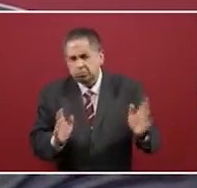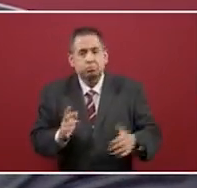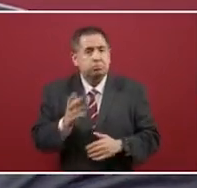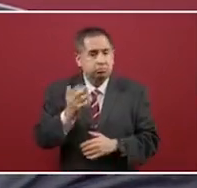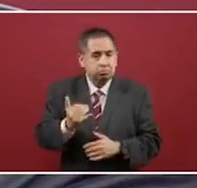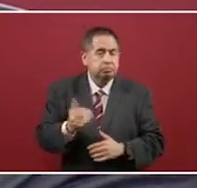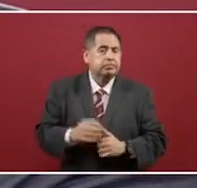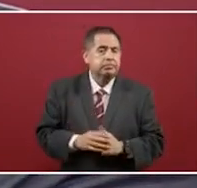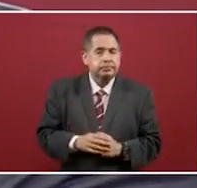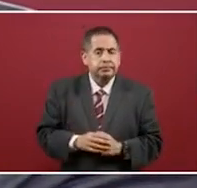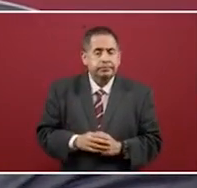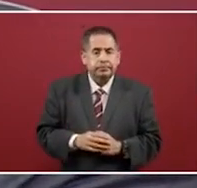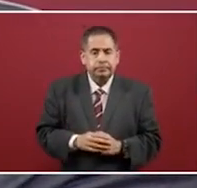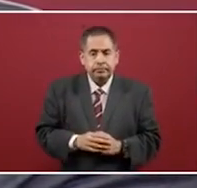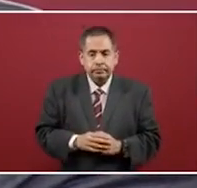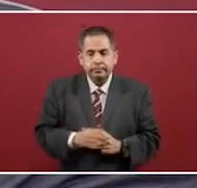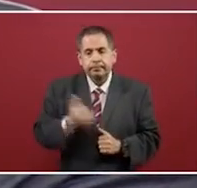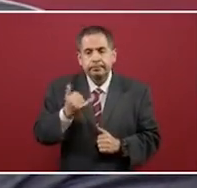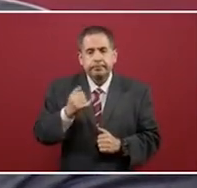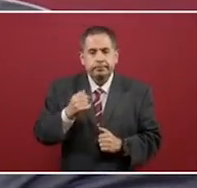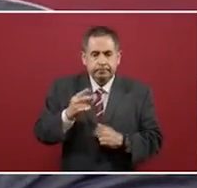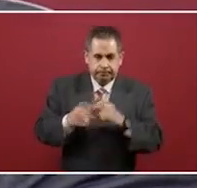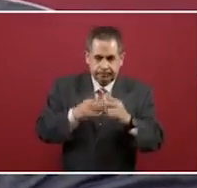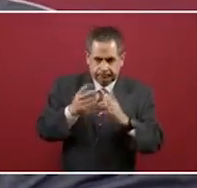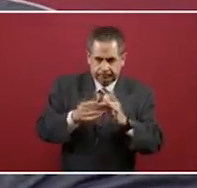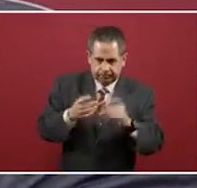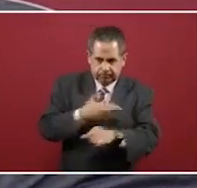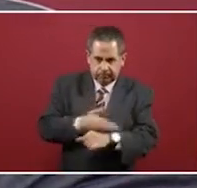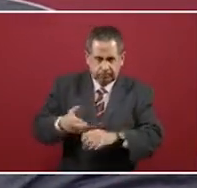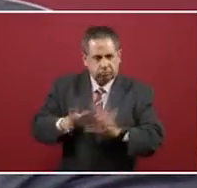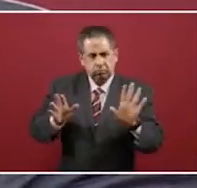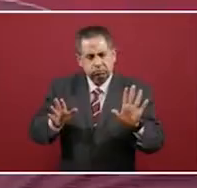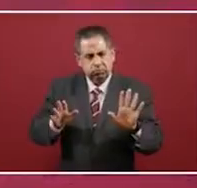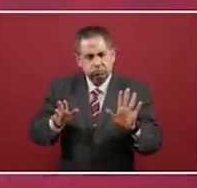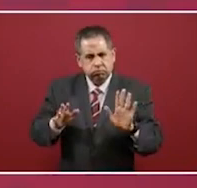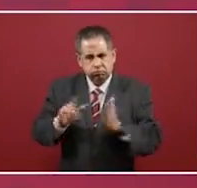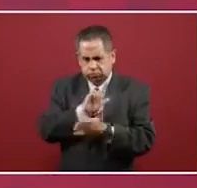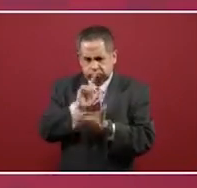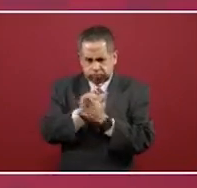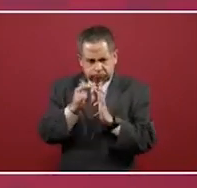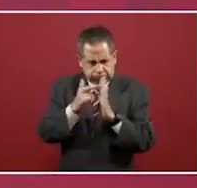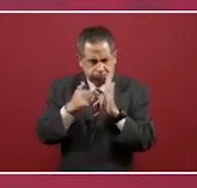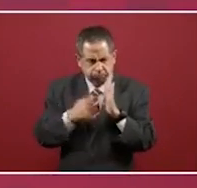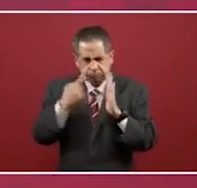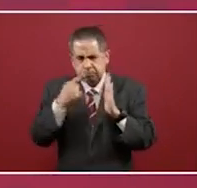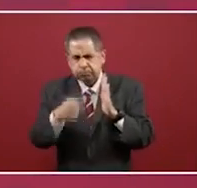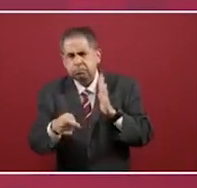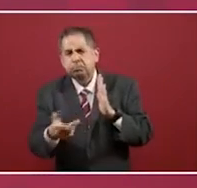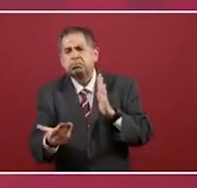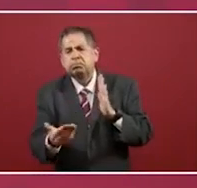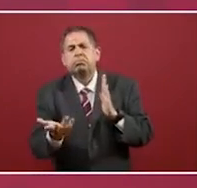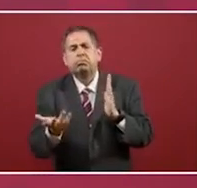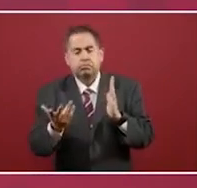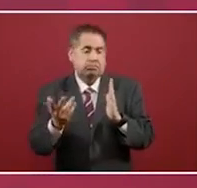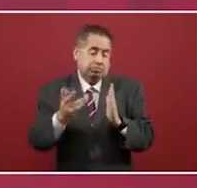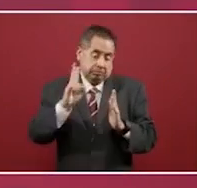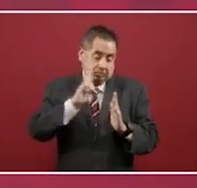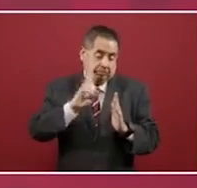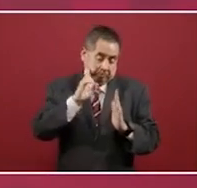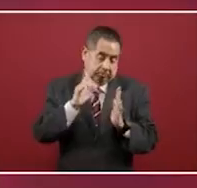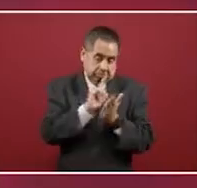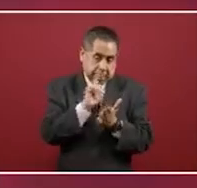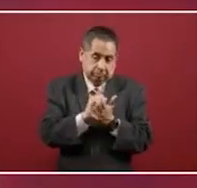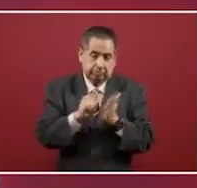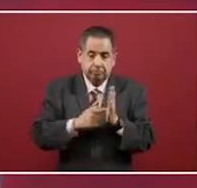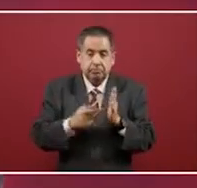y se va a actuar de conformidad con la ley en el marco